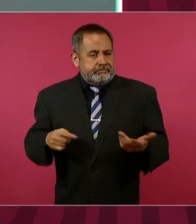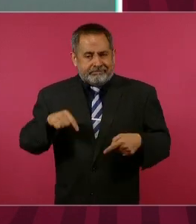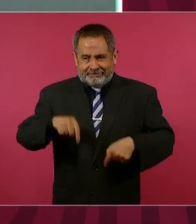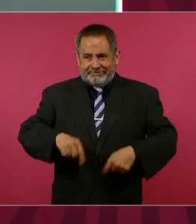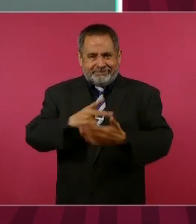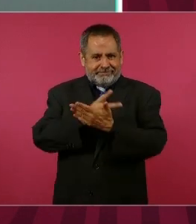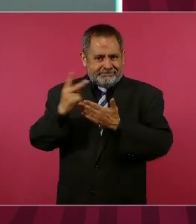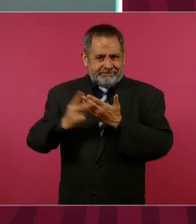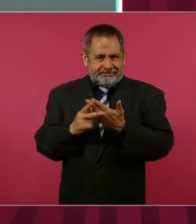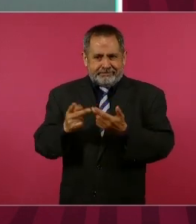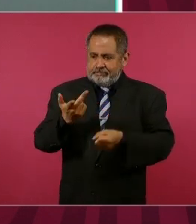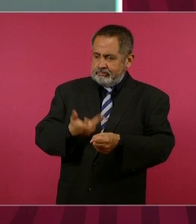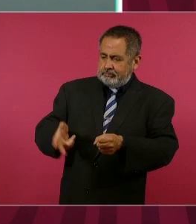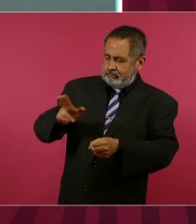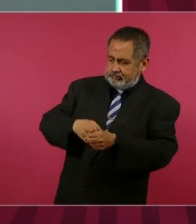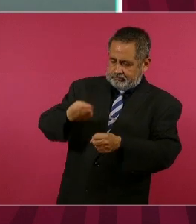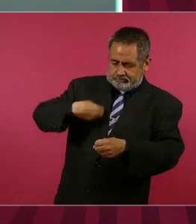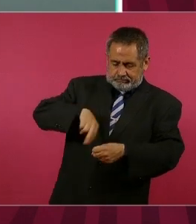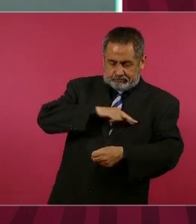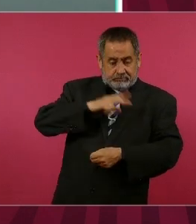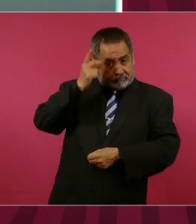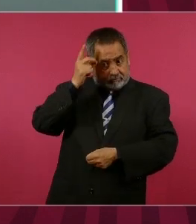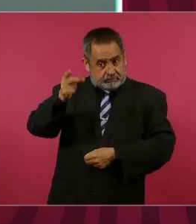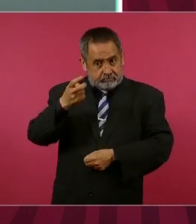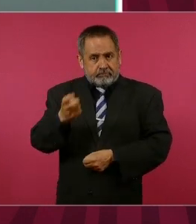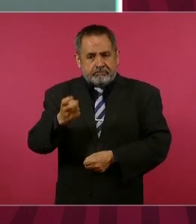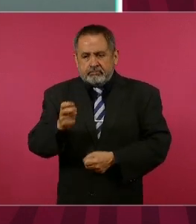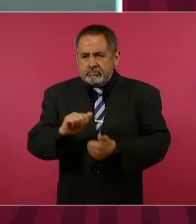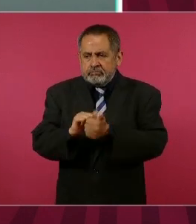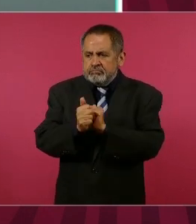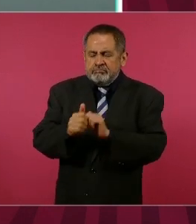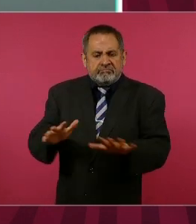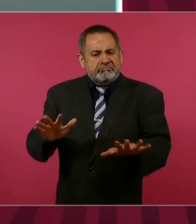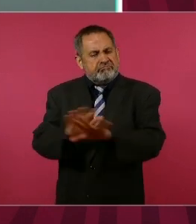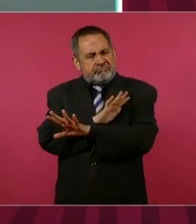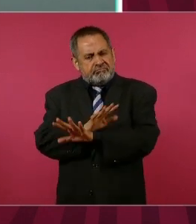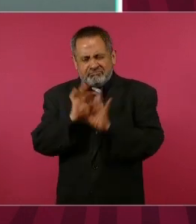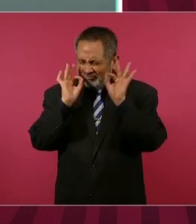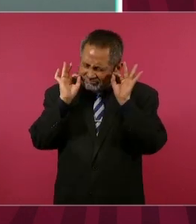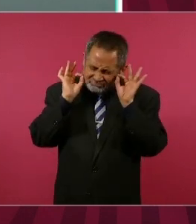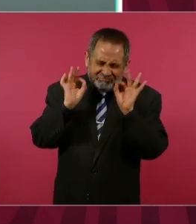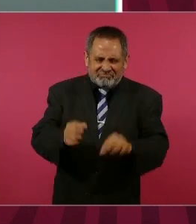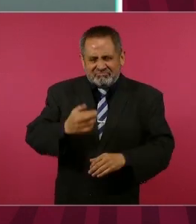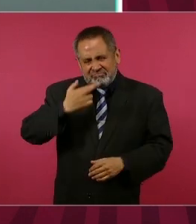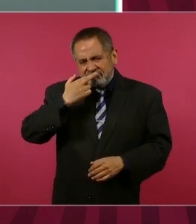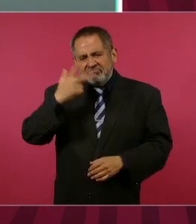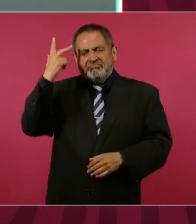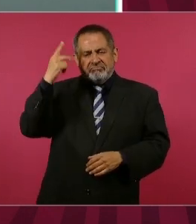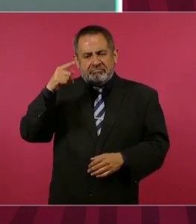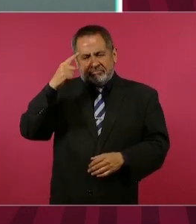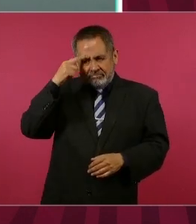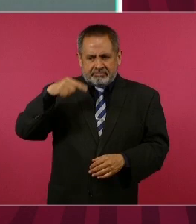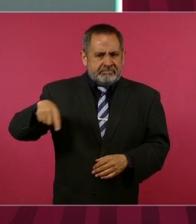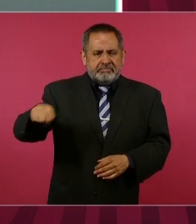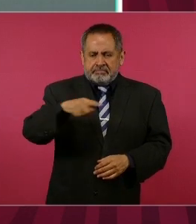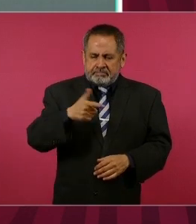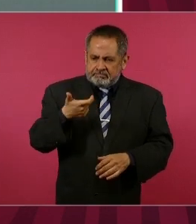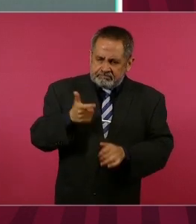Es Nuestra, lograremos una transformación profunda en la gestión de los